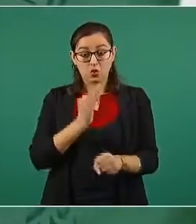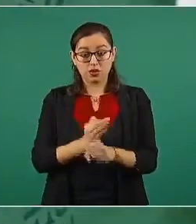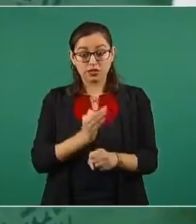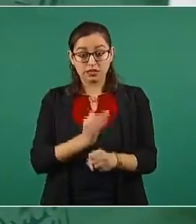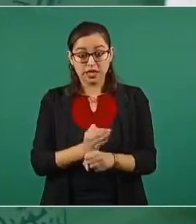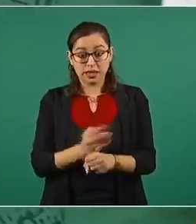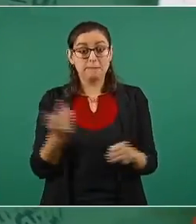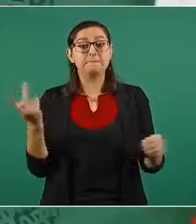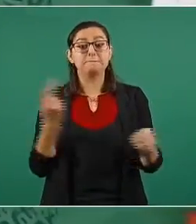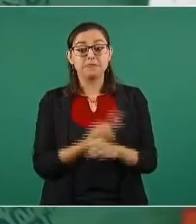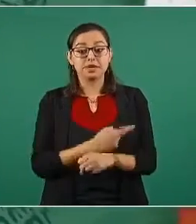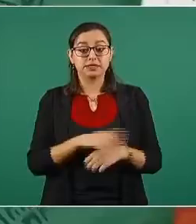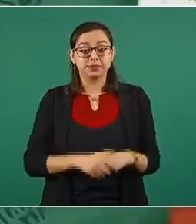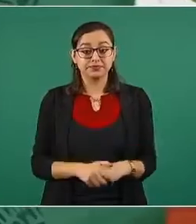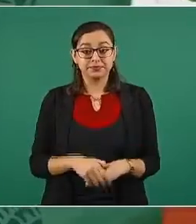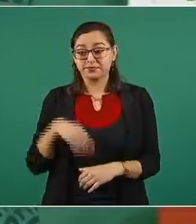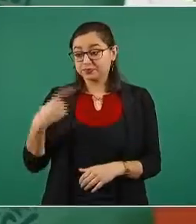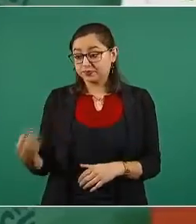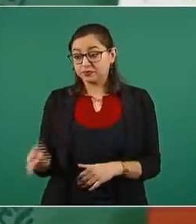considera monopolio